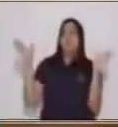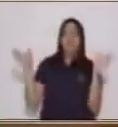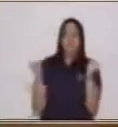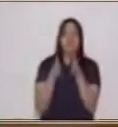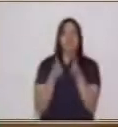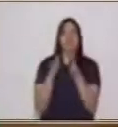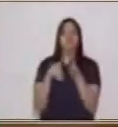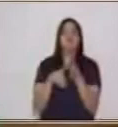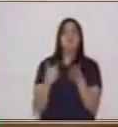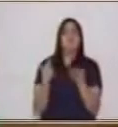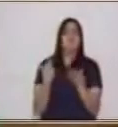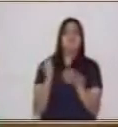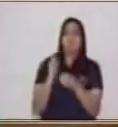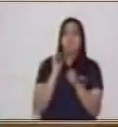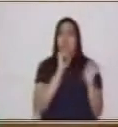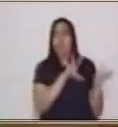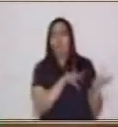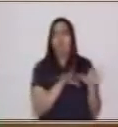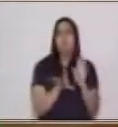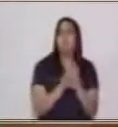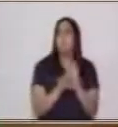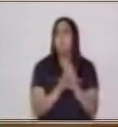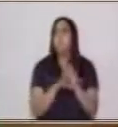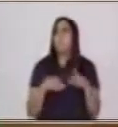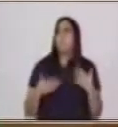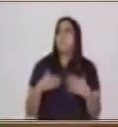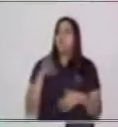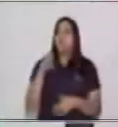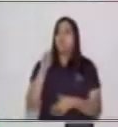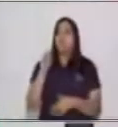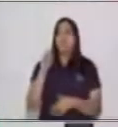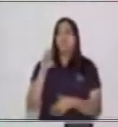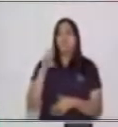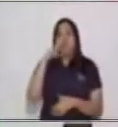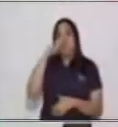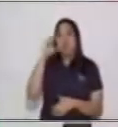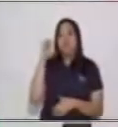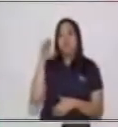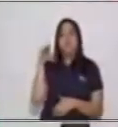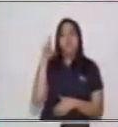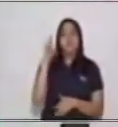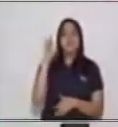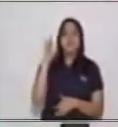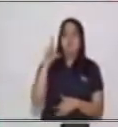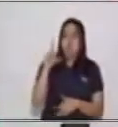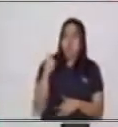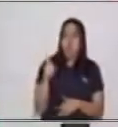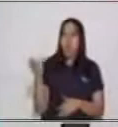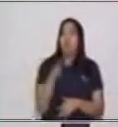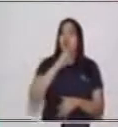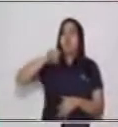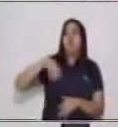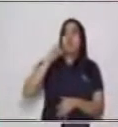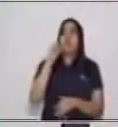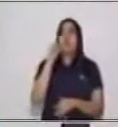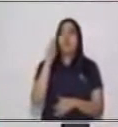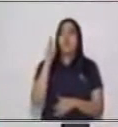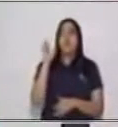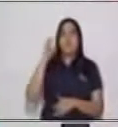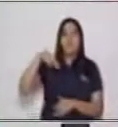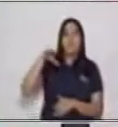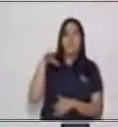o desprecio. Por ejemplo, portezuela, jovenzuelo. La regla número